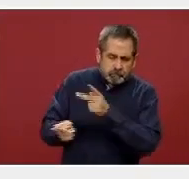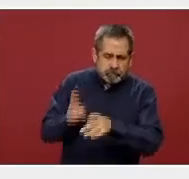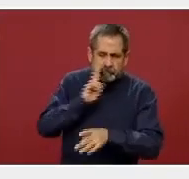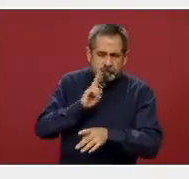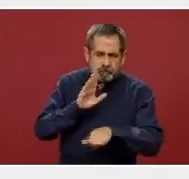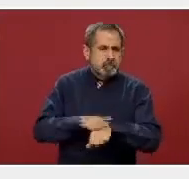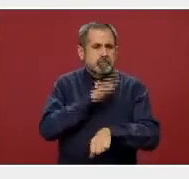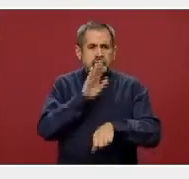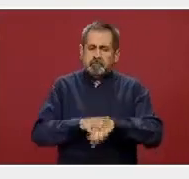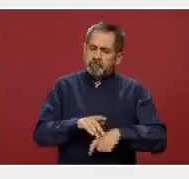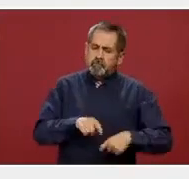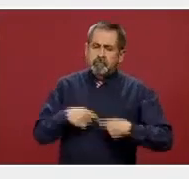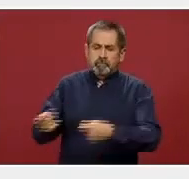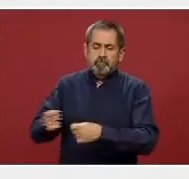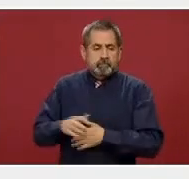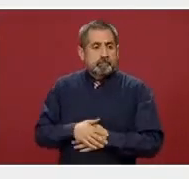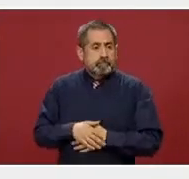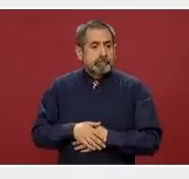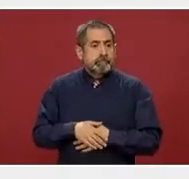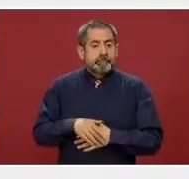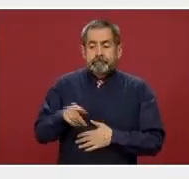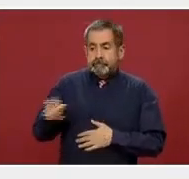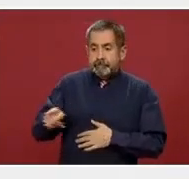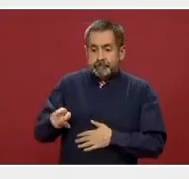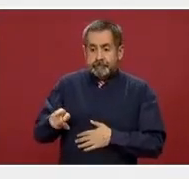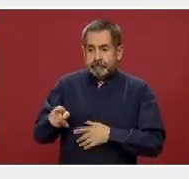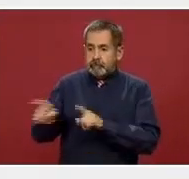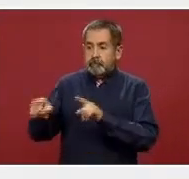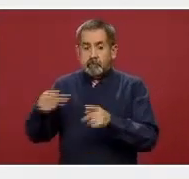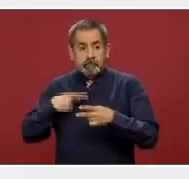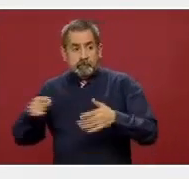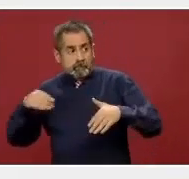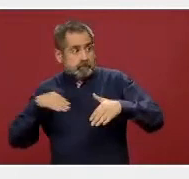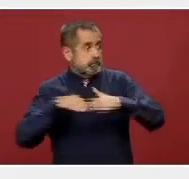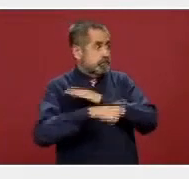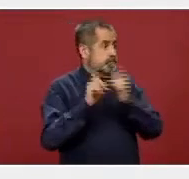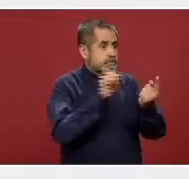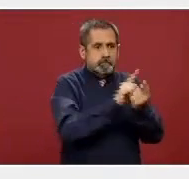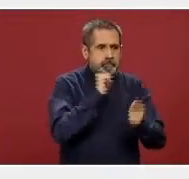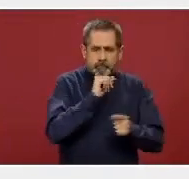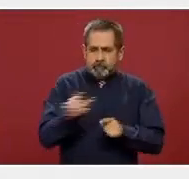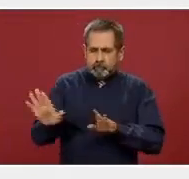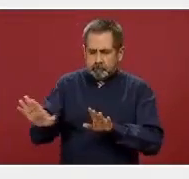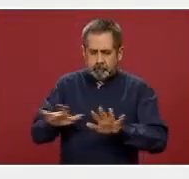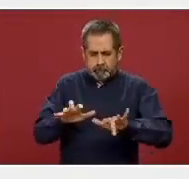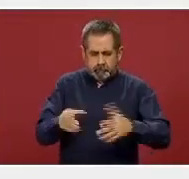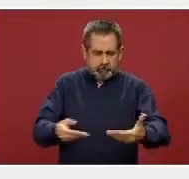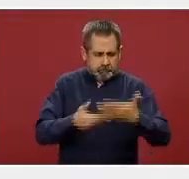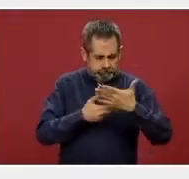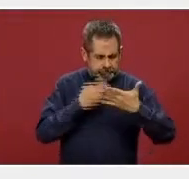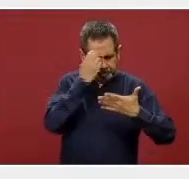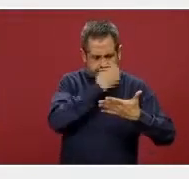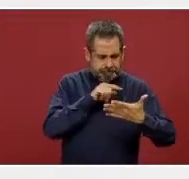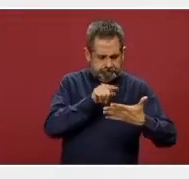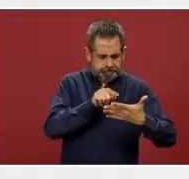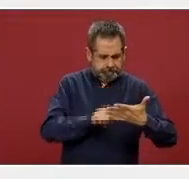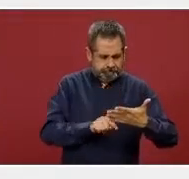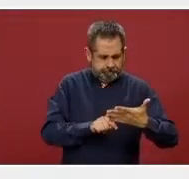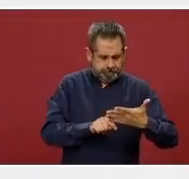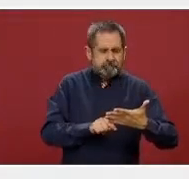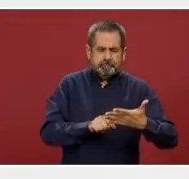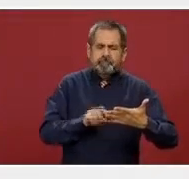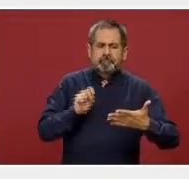se va a evaluación médica, el cuestionario, ¿verdad?, no la persona, el cuestionario, y entonces se hace